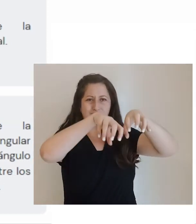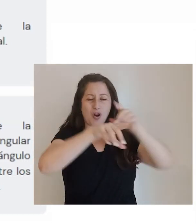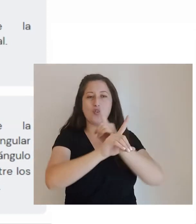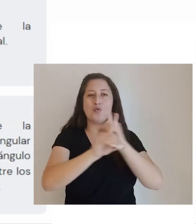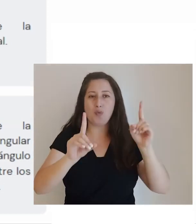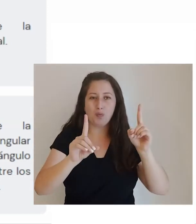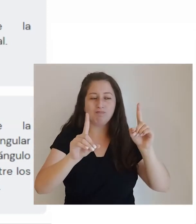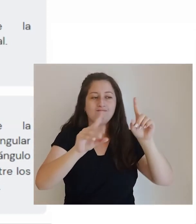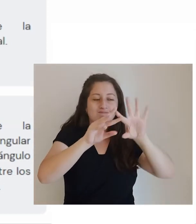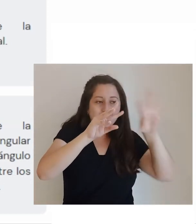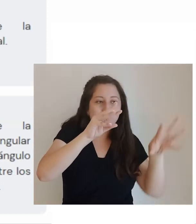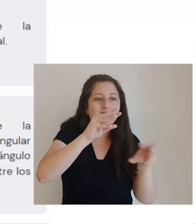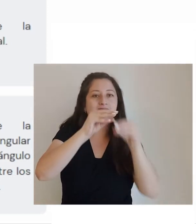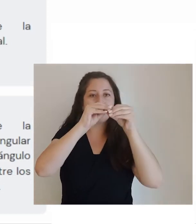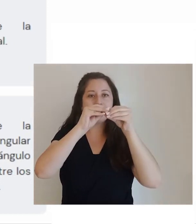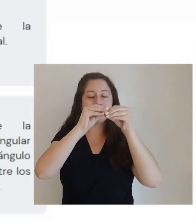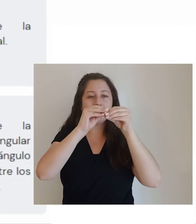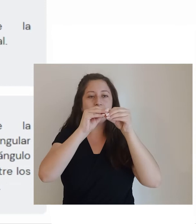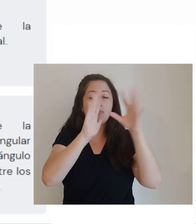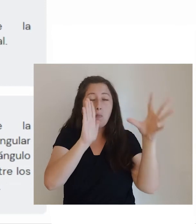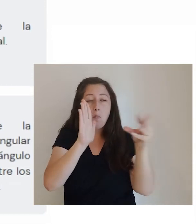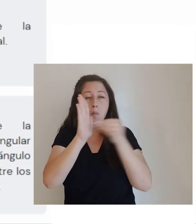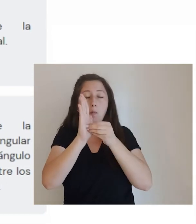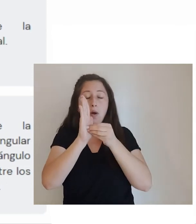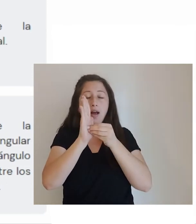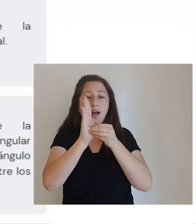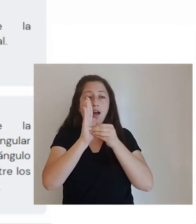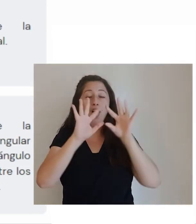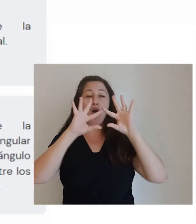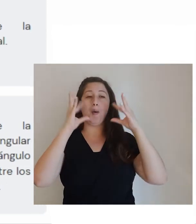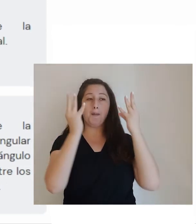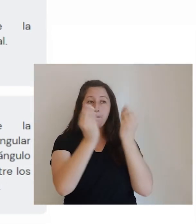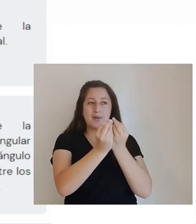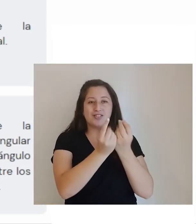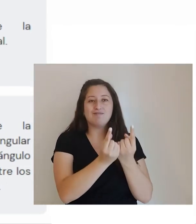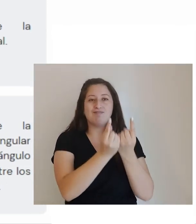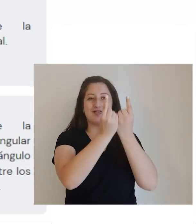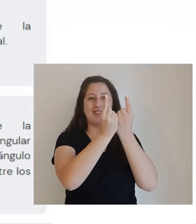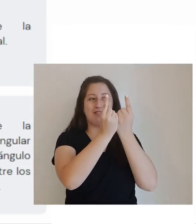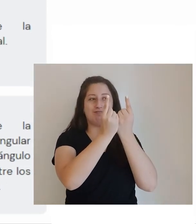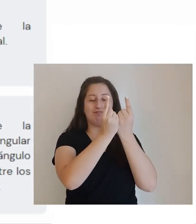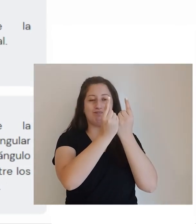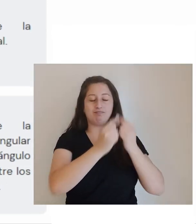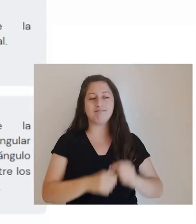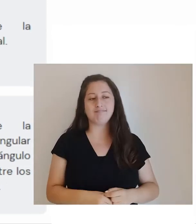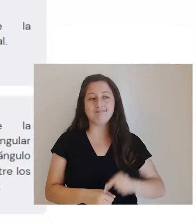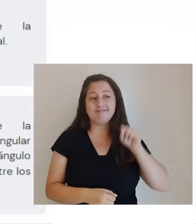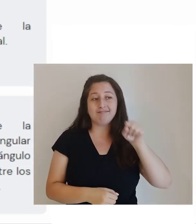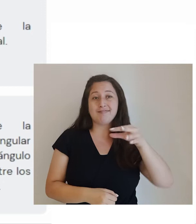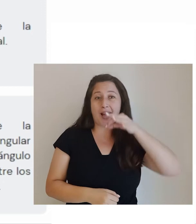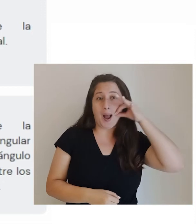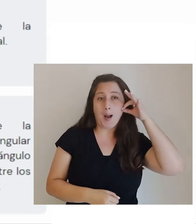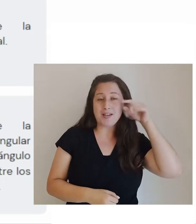ejercen, se suman y resultan en un momento dipolar total hacia arriba, que